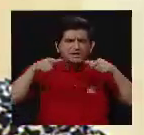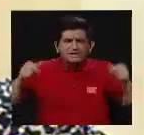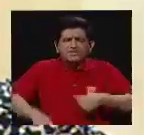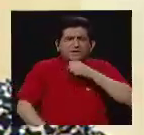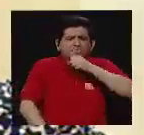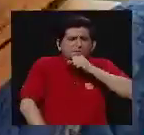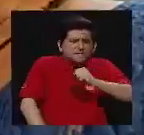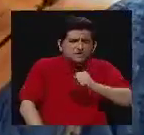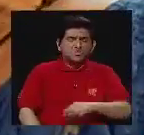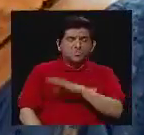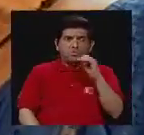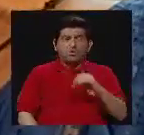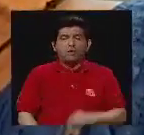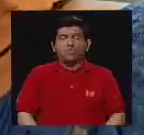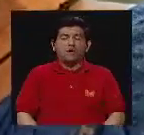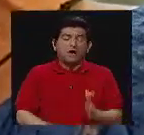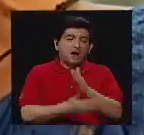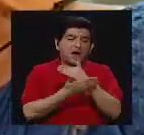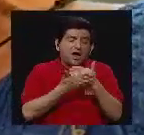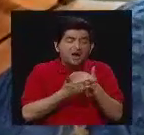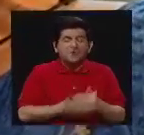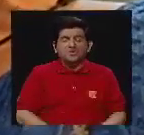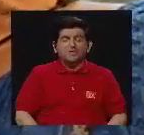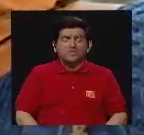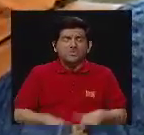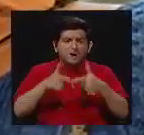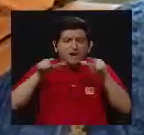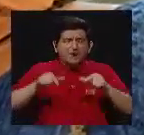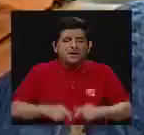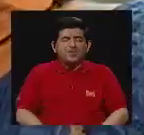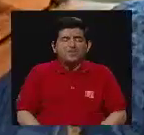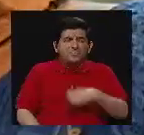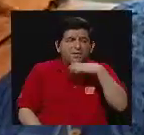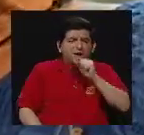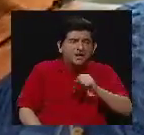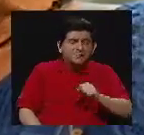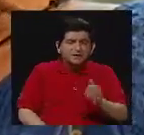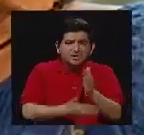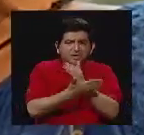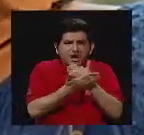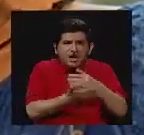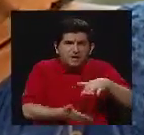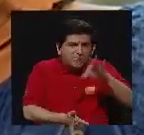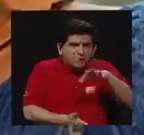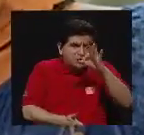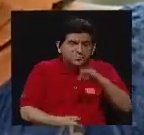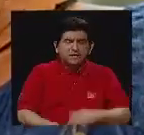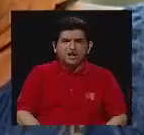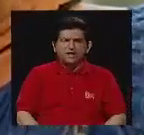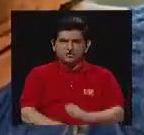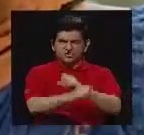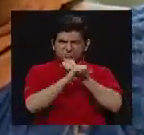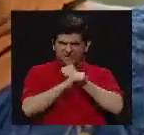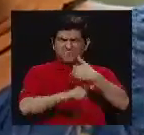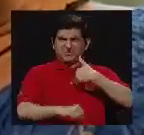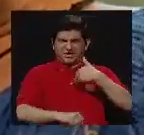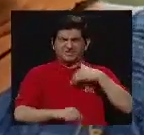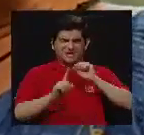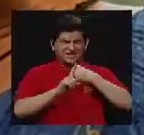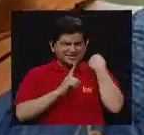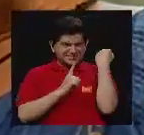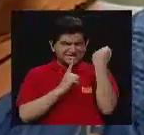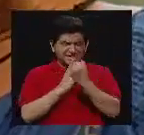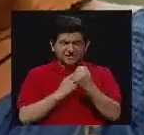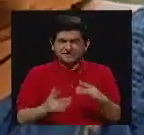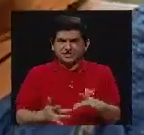lenguas antiguas o de huellas de lenguas antiguas puede realmente garantizar que hubo